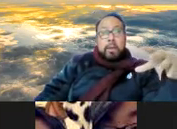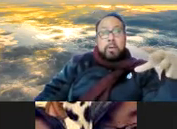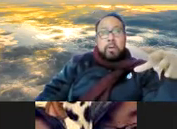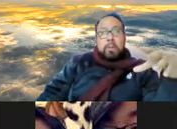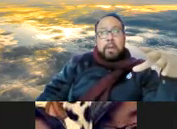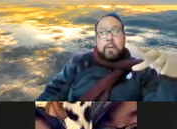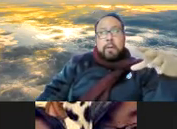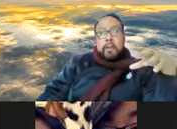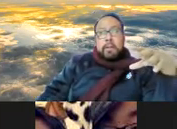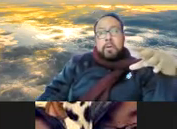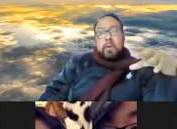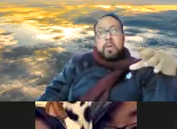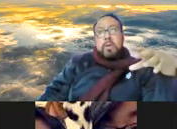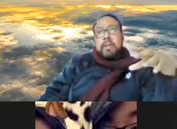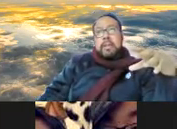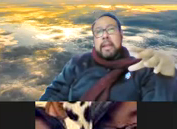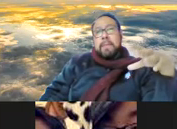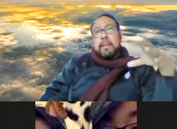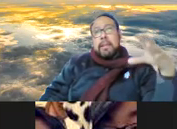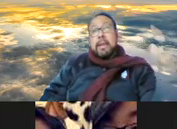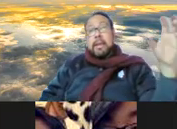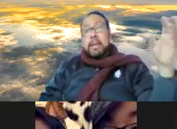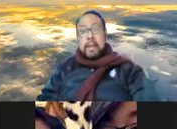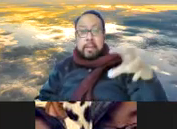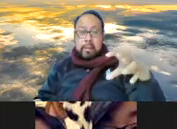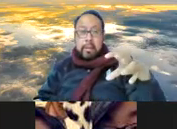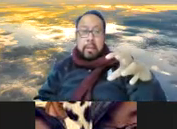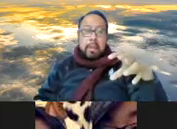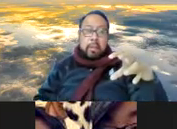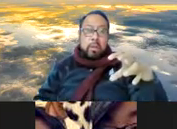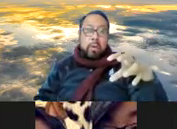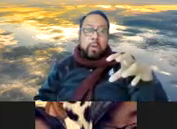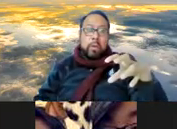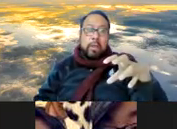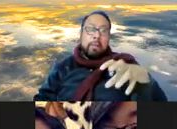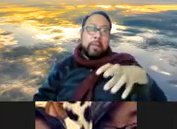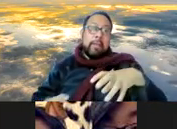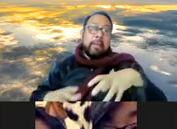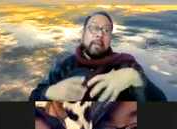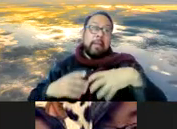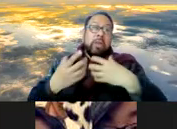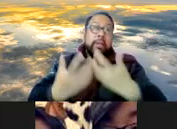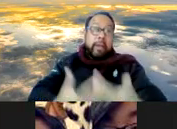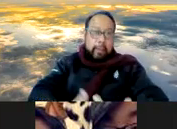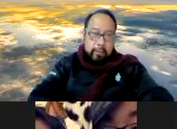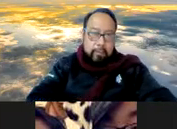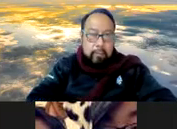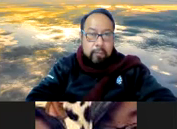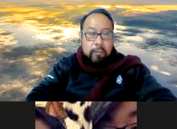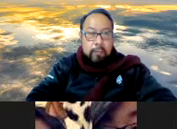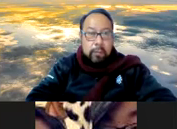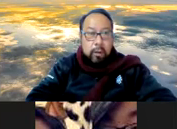por lo académico. Y cuando me refiero a lo académico, no necesariamente es a dar clases, sino cuando ustedes empiecen a hacer